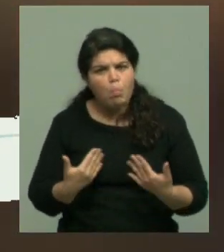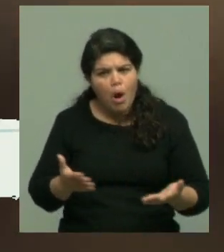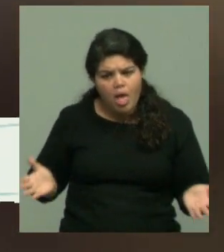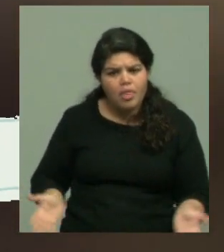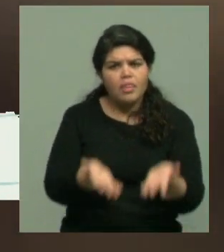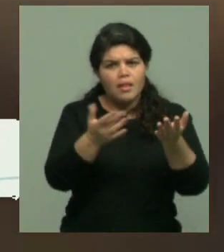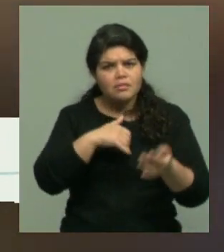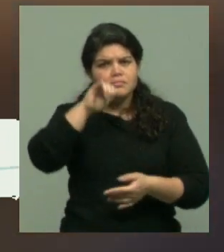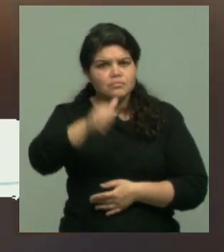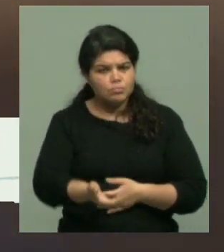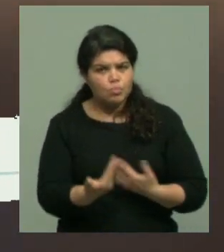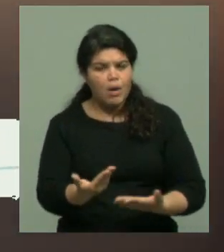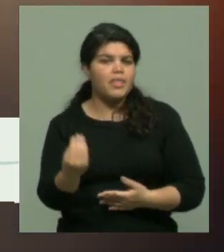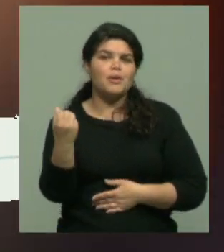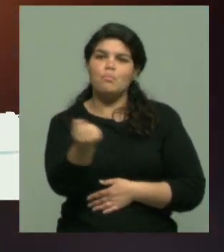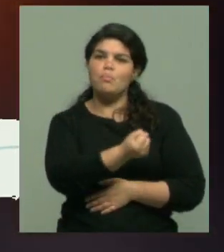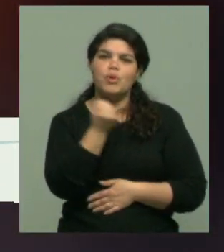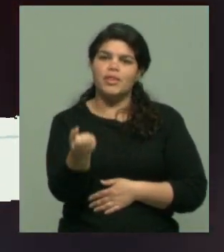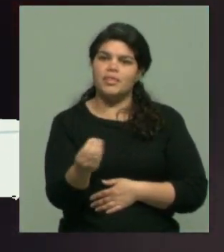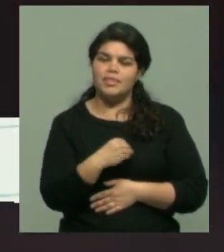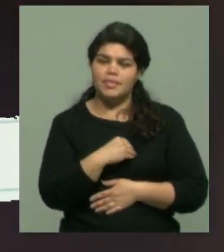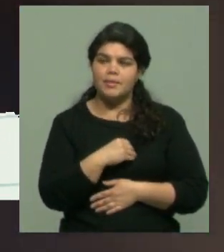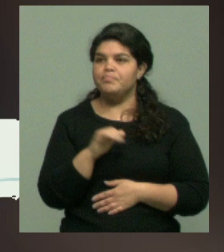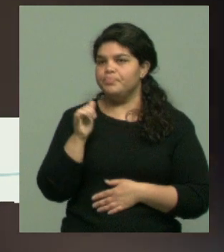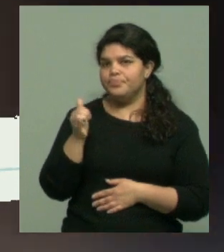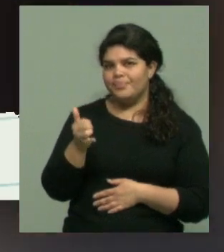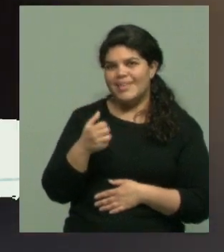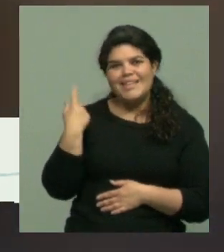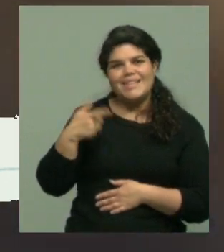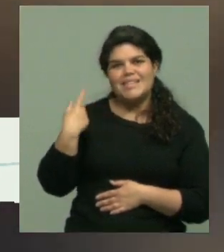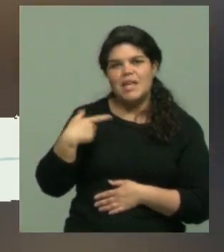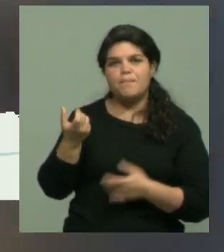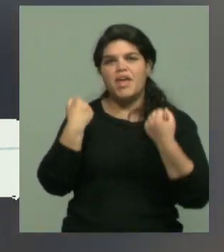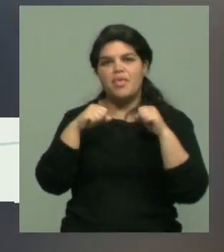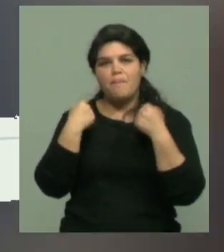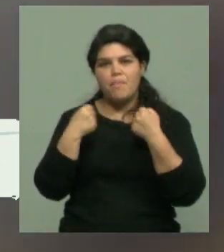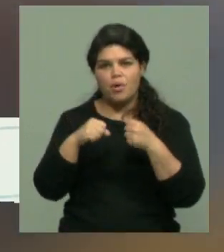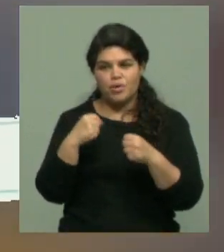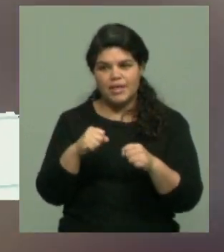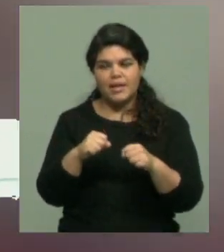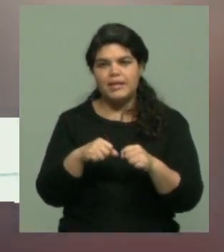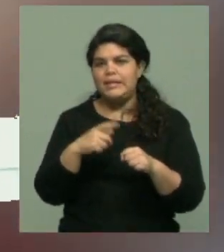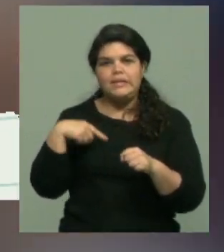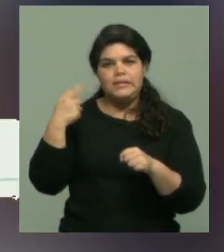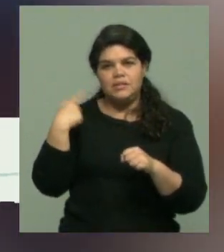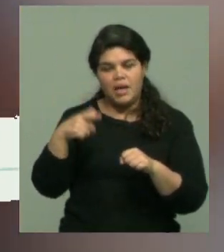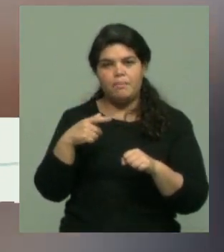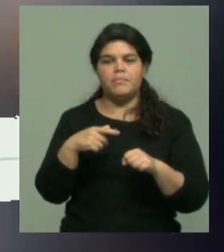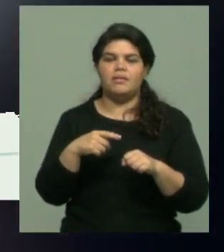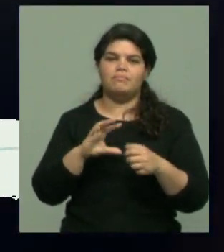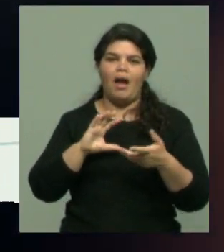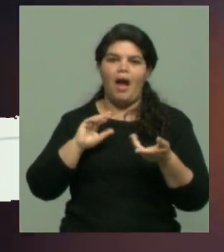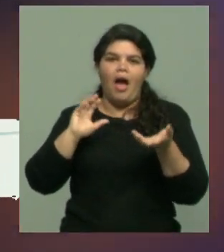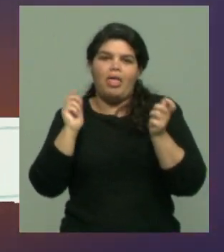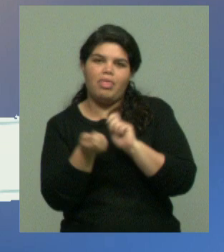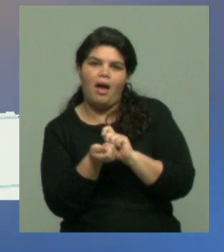Sí, totalmente, porque bueno, los deportes siempre hacen una parte adaptada para ellos, es decir, que lo que se practica, uno sabe cuál es la discapacidad que se